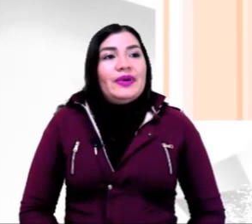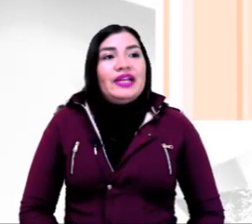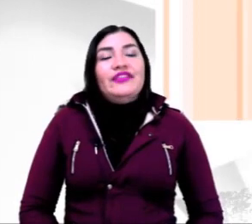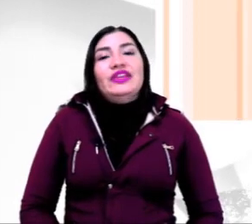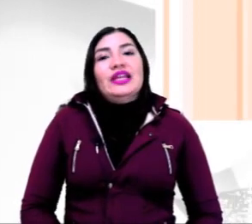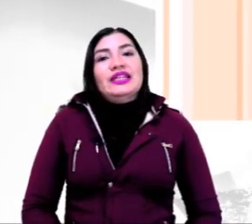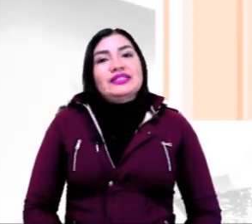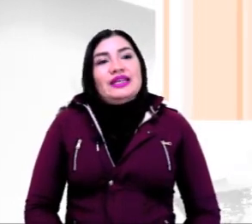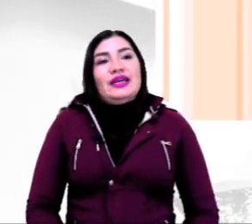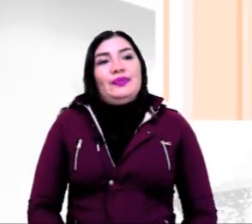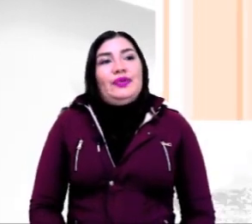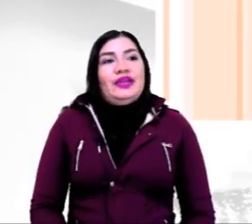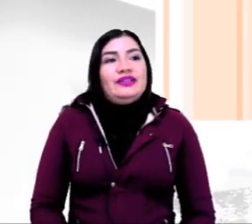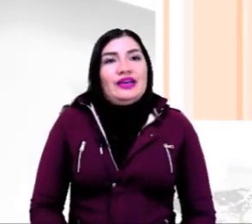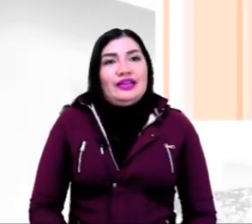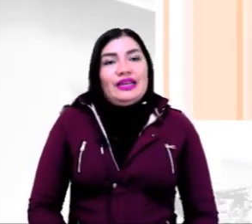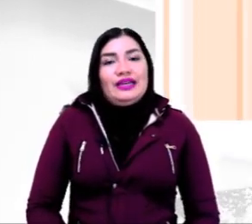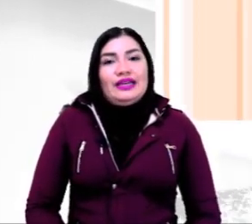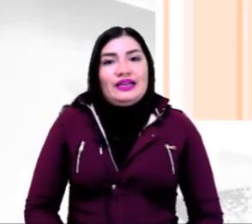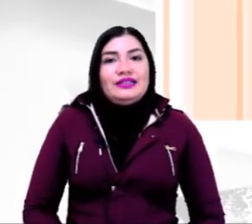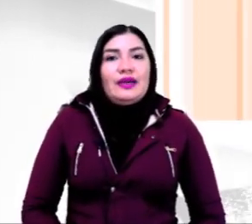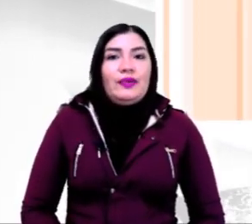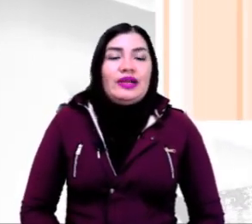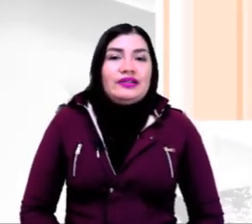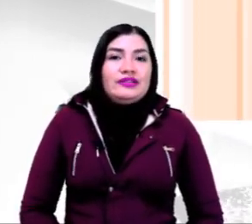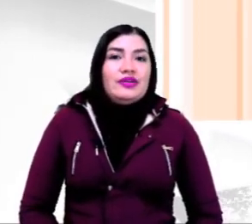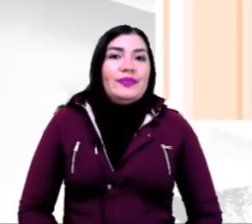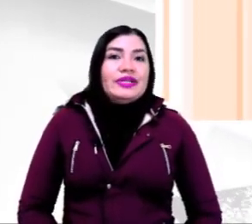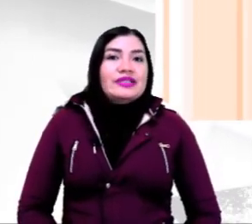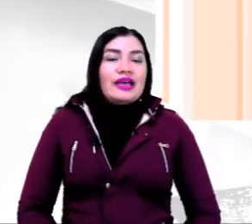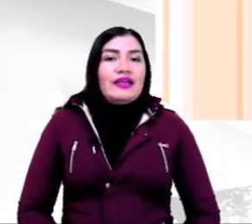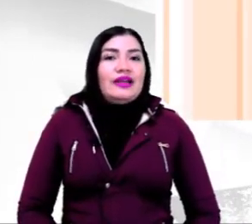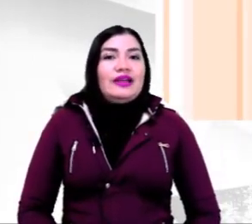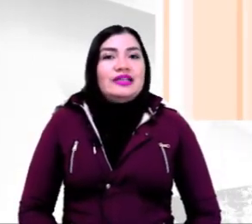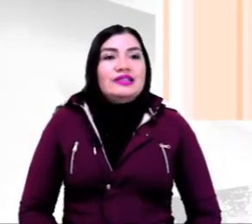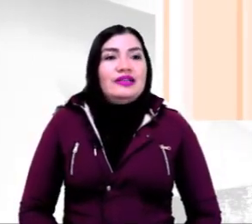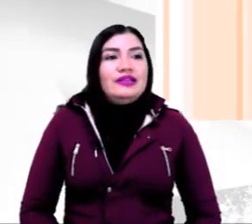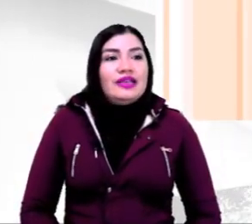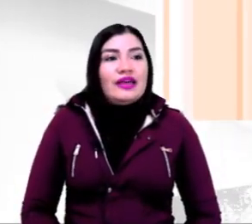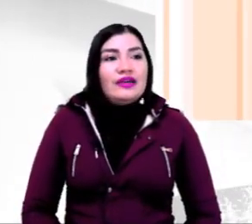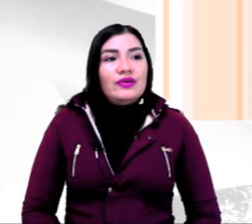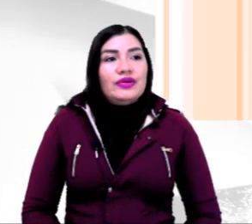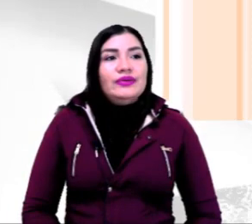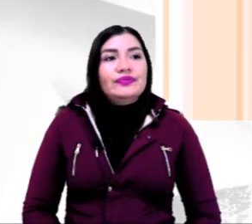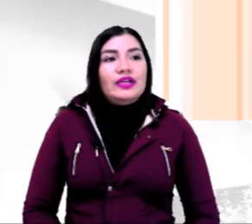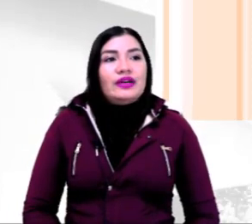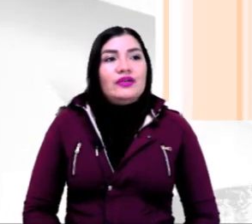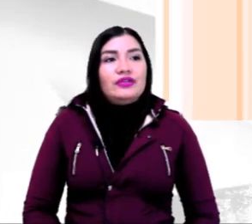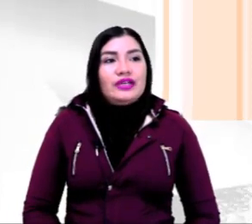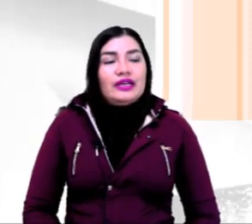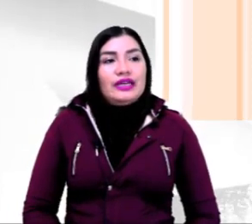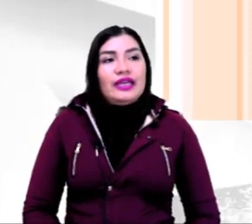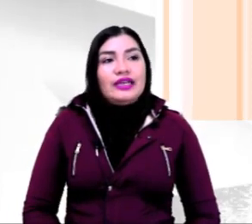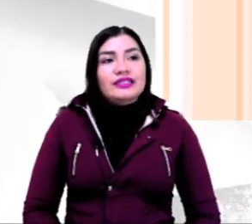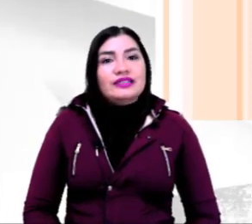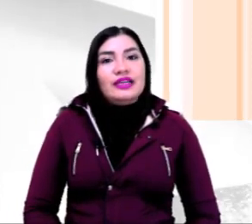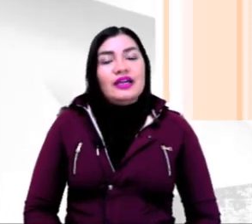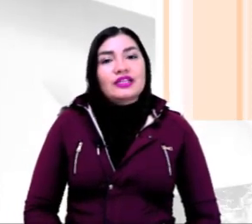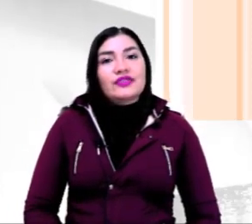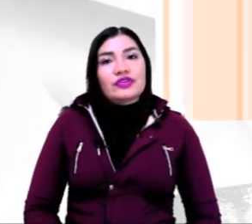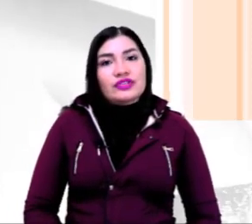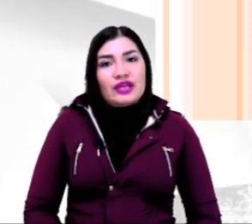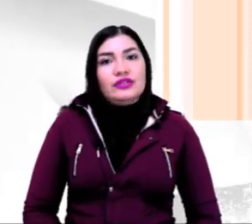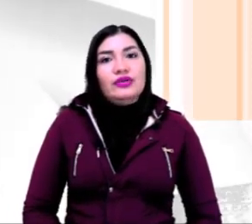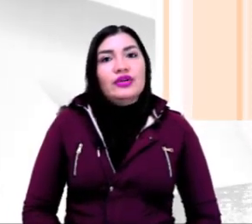Y para finalizar, pues darle las gracias por la atención prestada a la clase del día de hoy. Recordarles que se